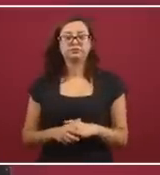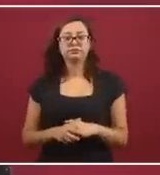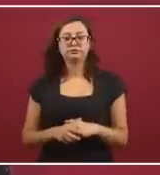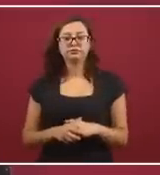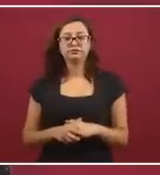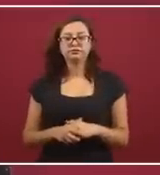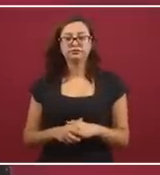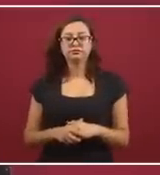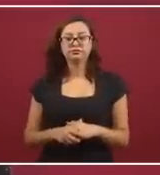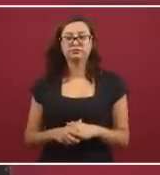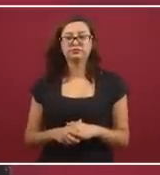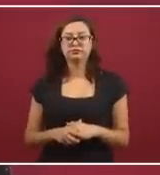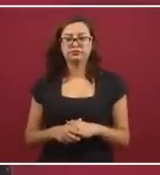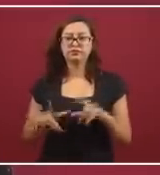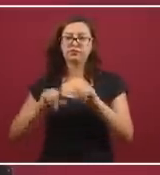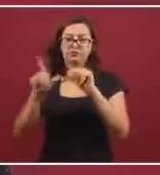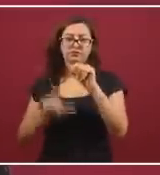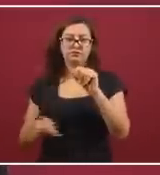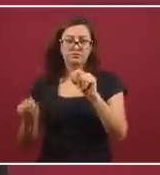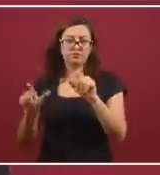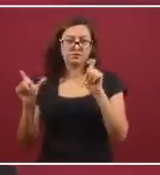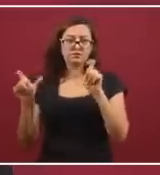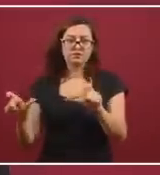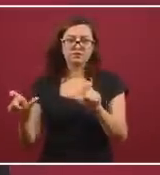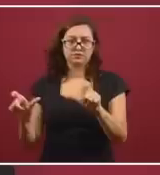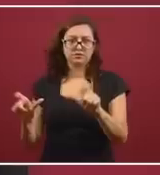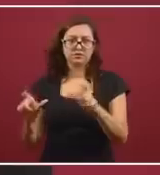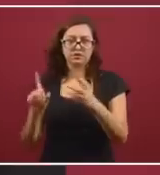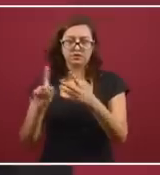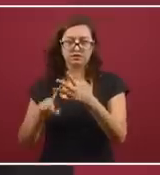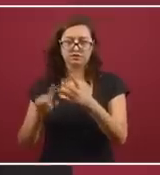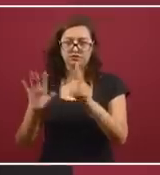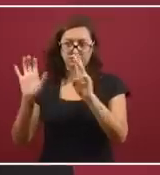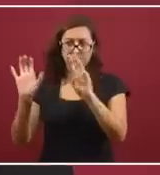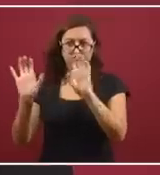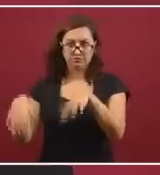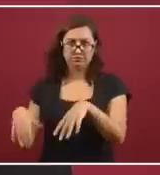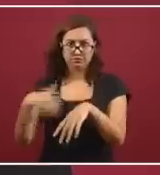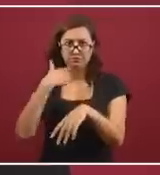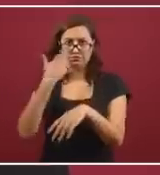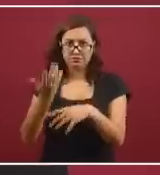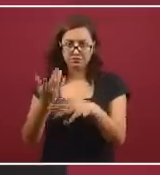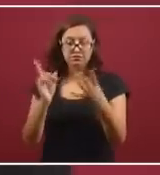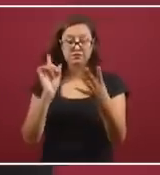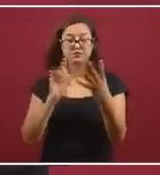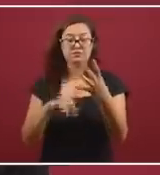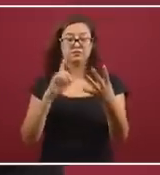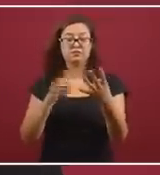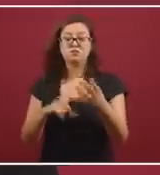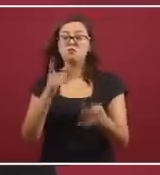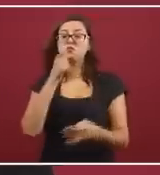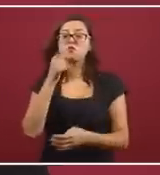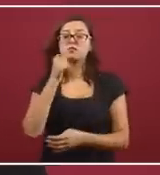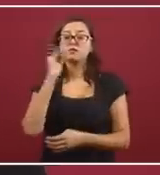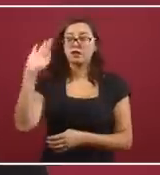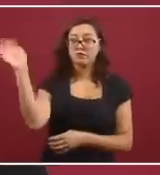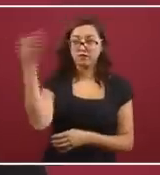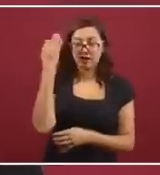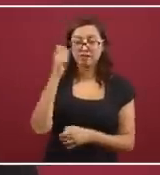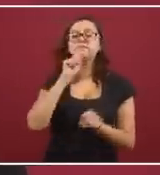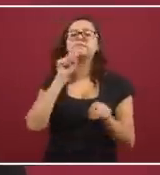a formar parte de la guardia y a policías reglas ya todos